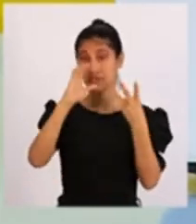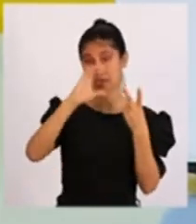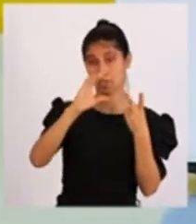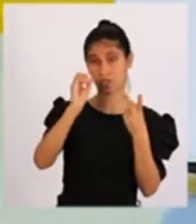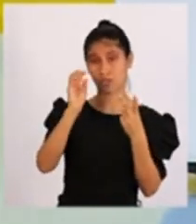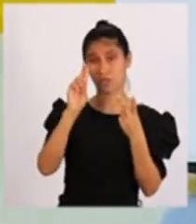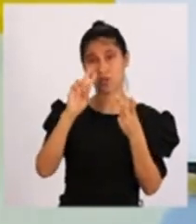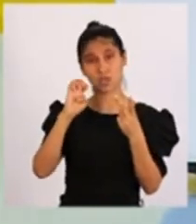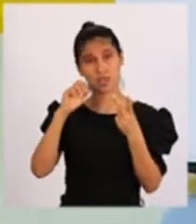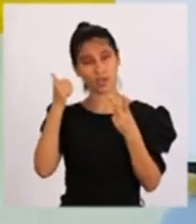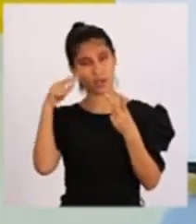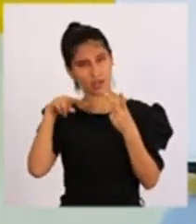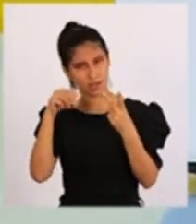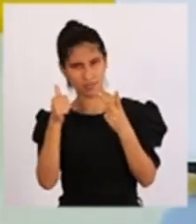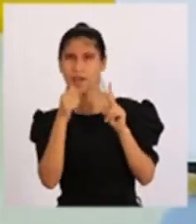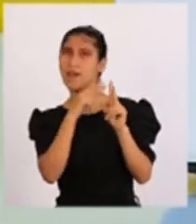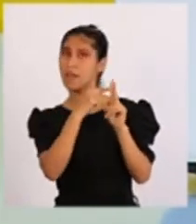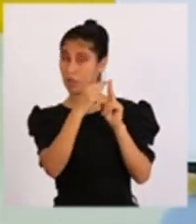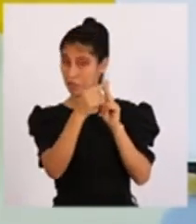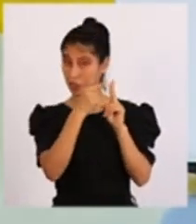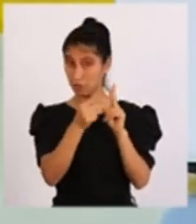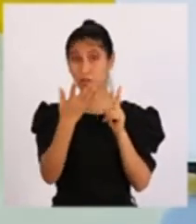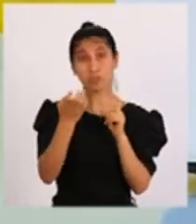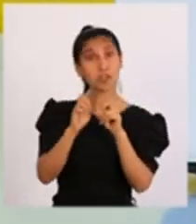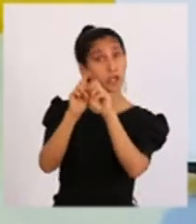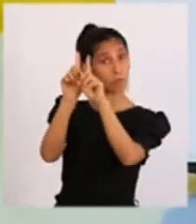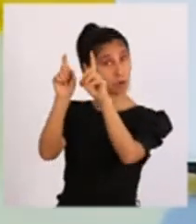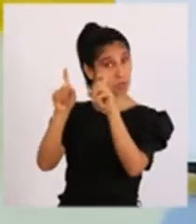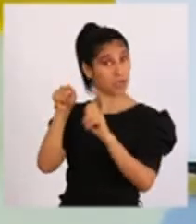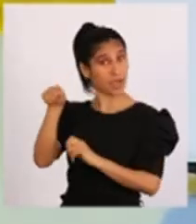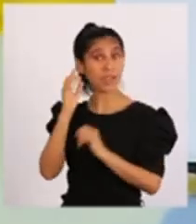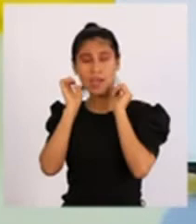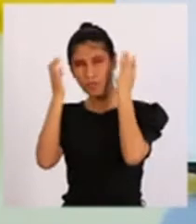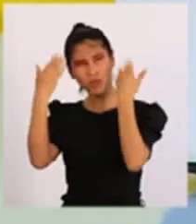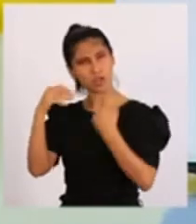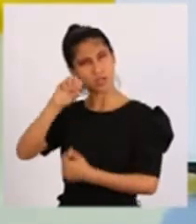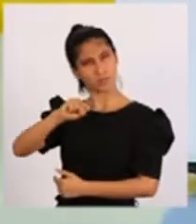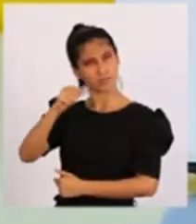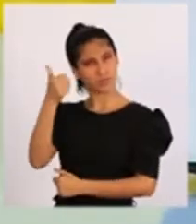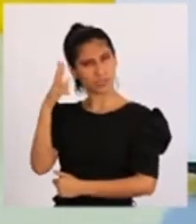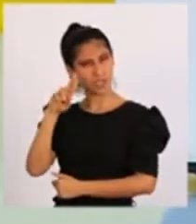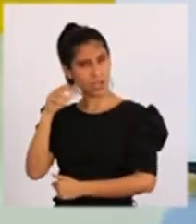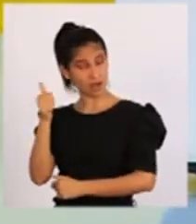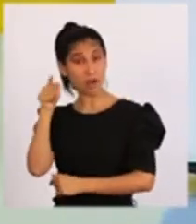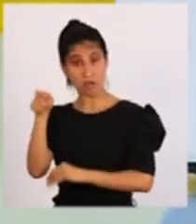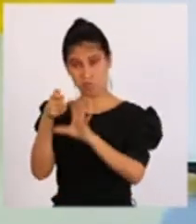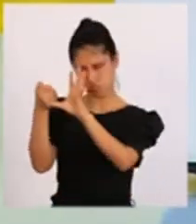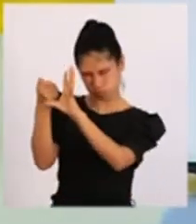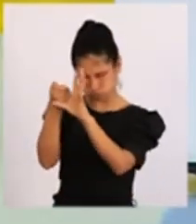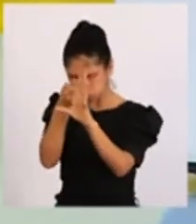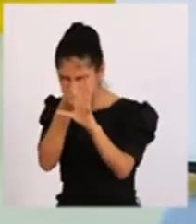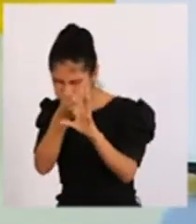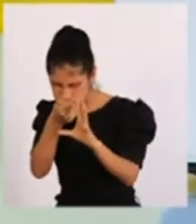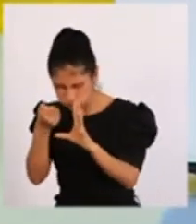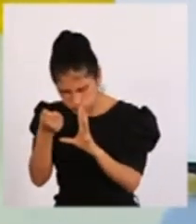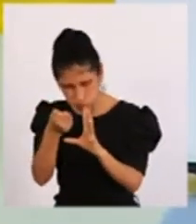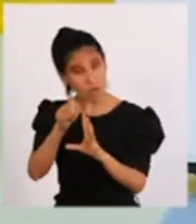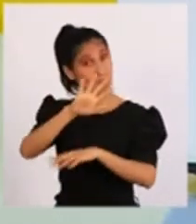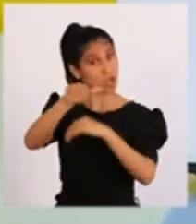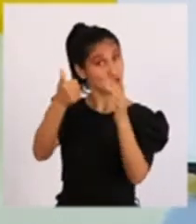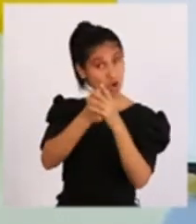están preparándose porque quieren entrevistar a Sara Purca, científica peruana e investigadora del mar